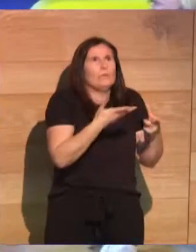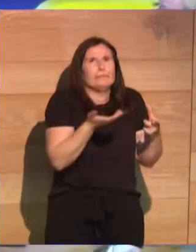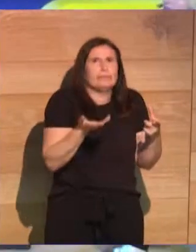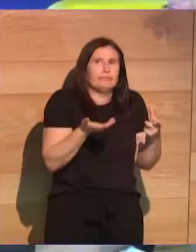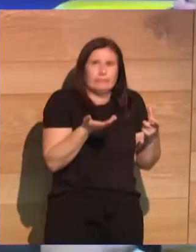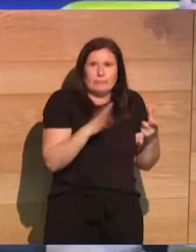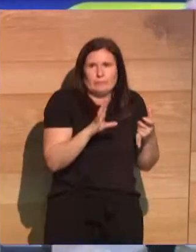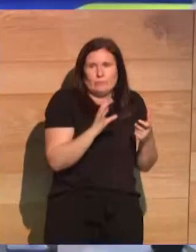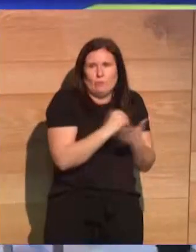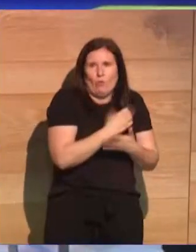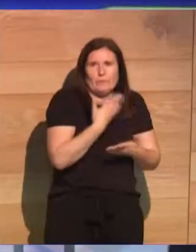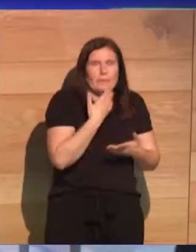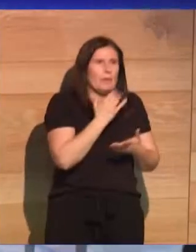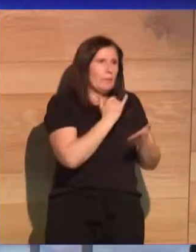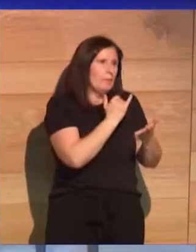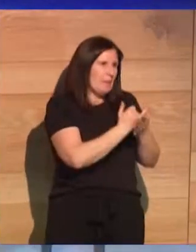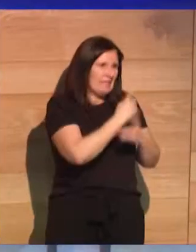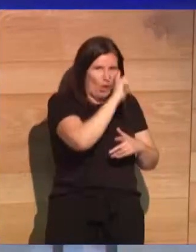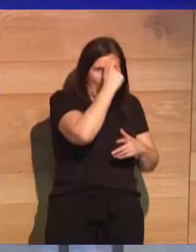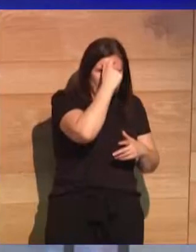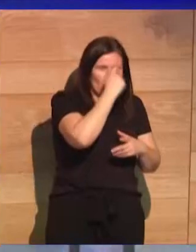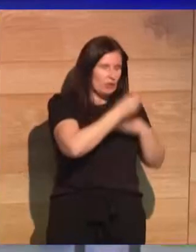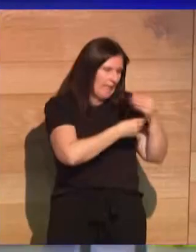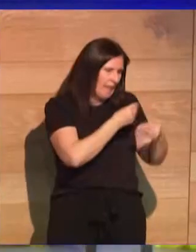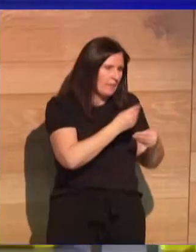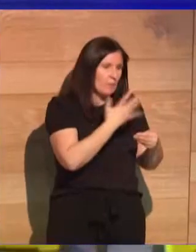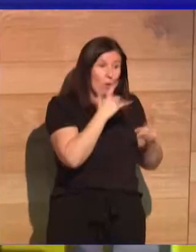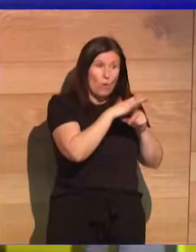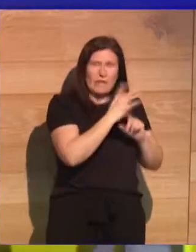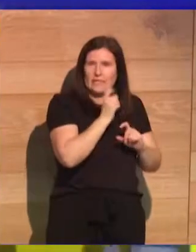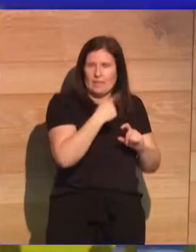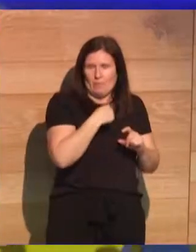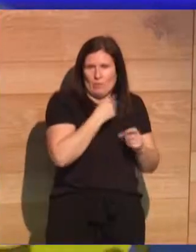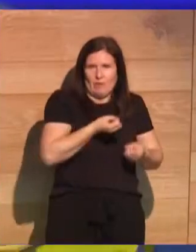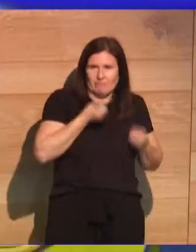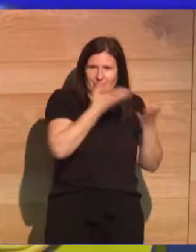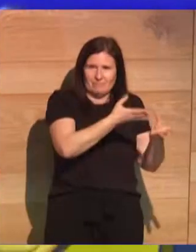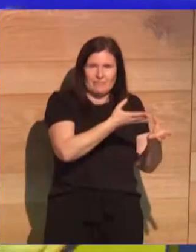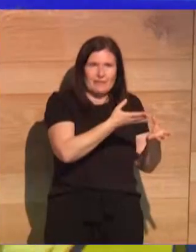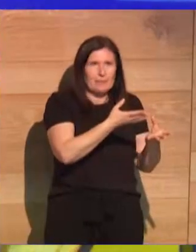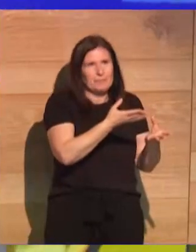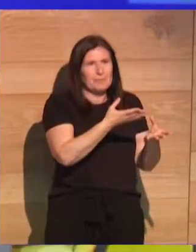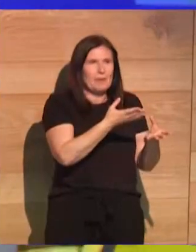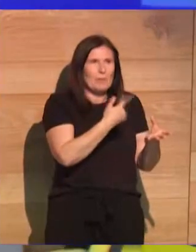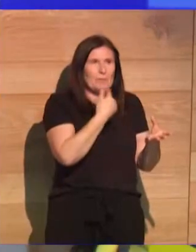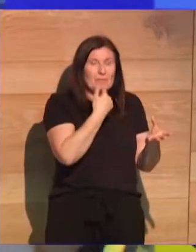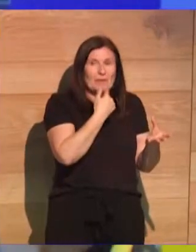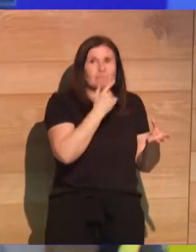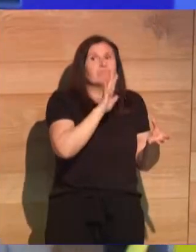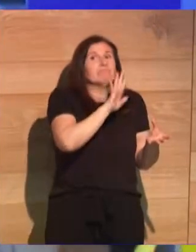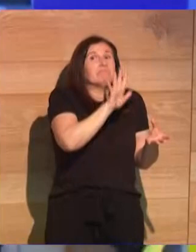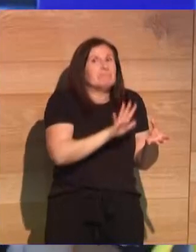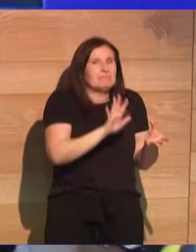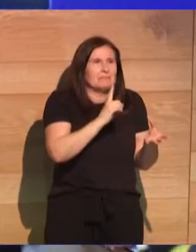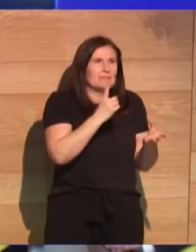utilizando. Se están haciendo pruebas de concepto y, por ejemplo, un caso que a mí me gusta contar porque es como, en teoría, lejano a